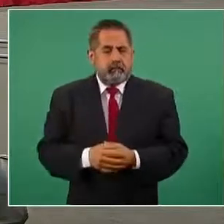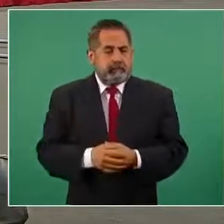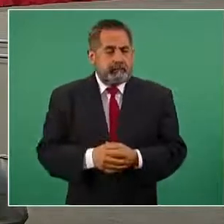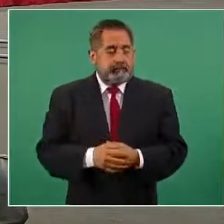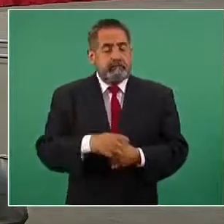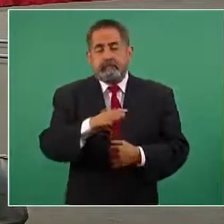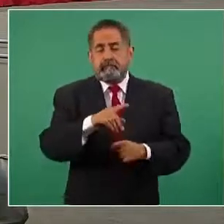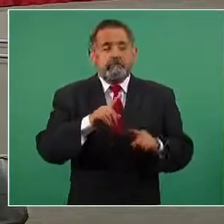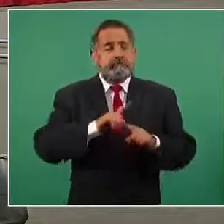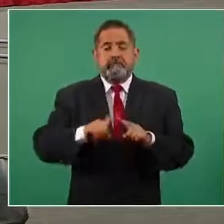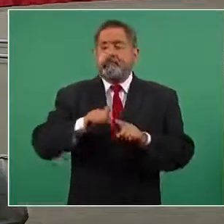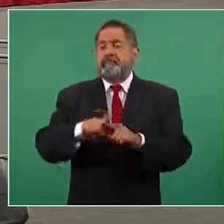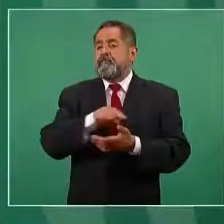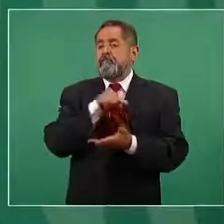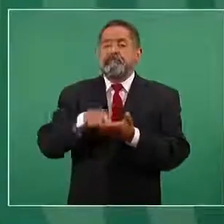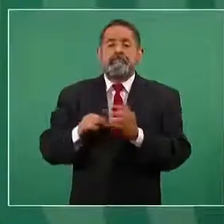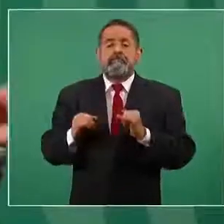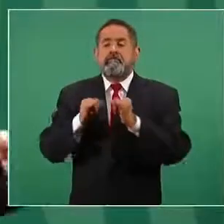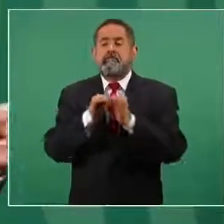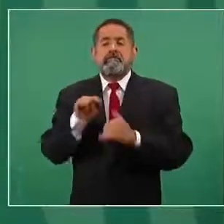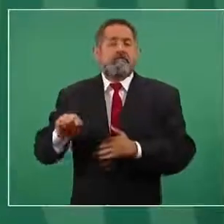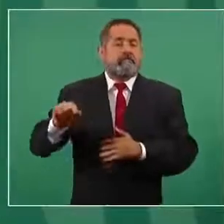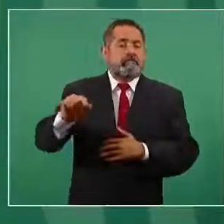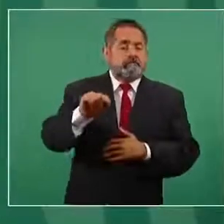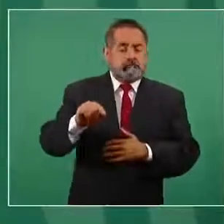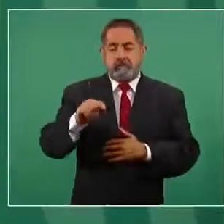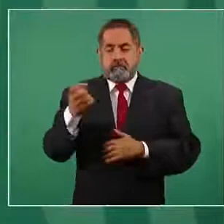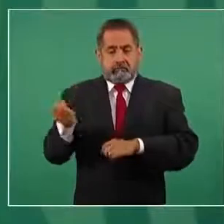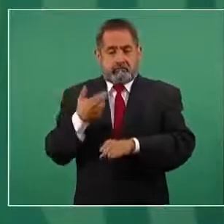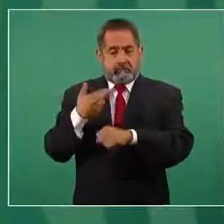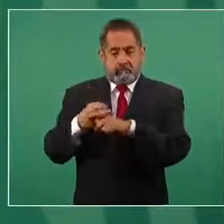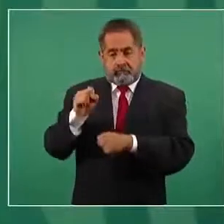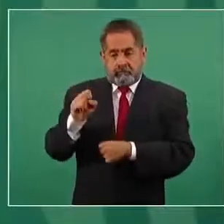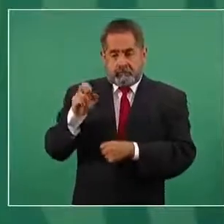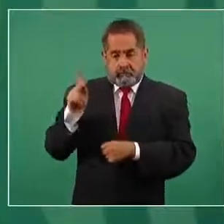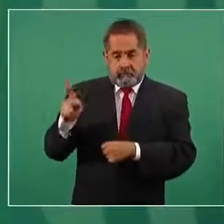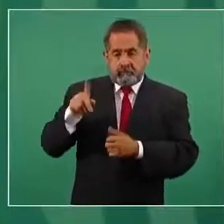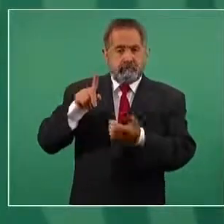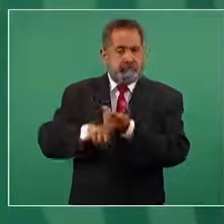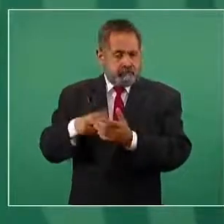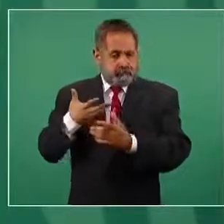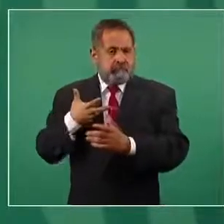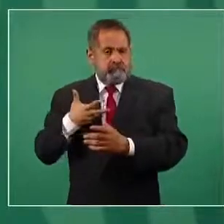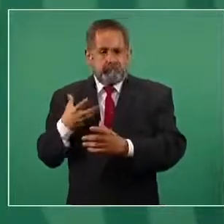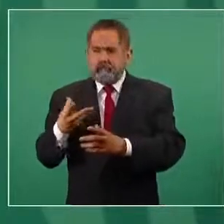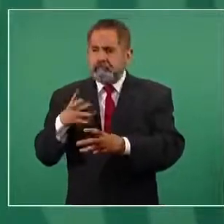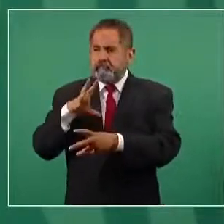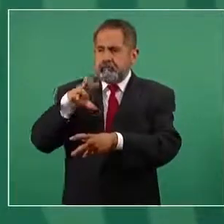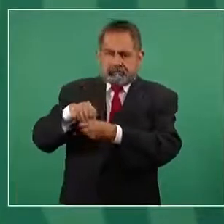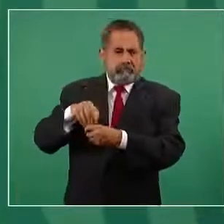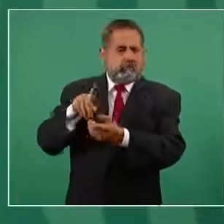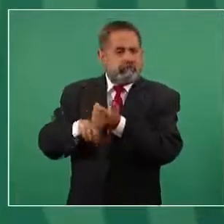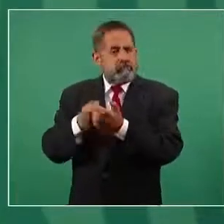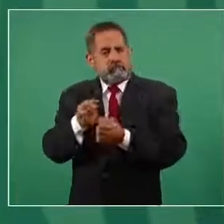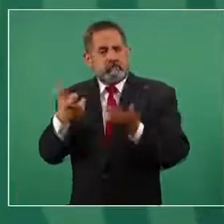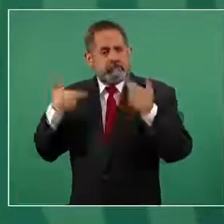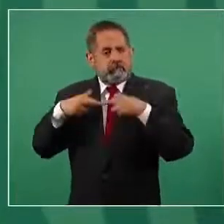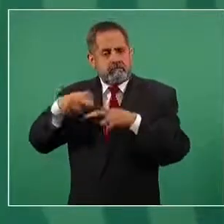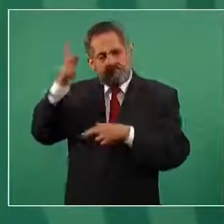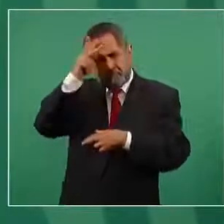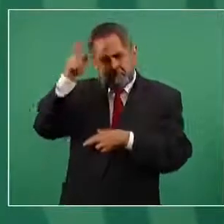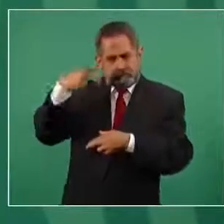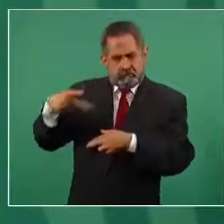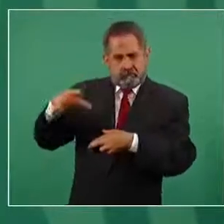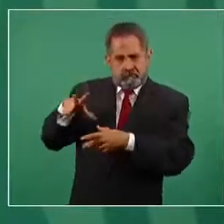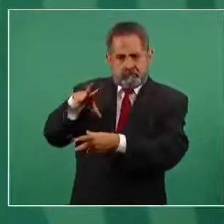múltiples actores institucionales. La propia Secretaría de Educación Pública tiene capacidades a través de